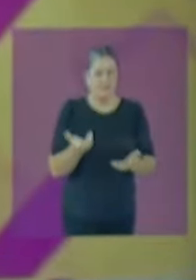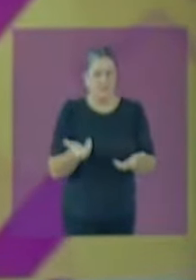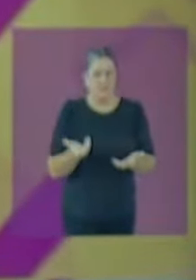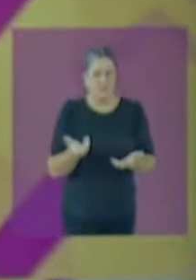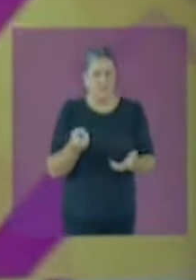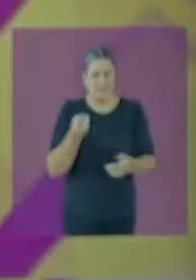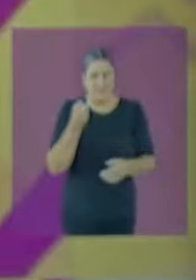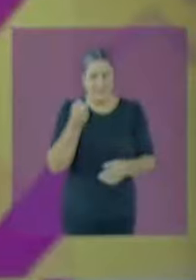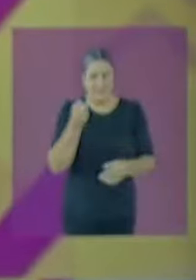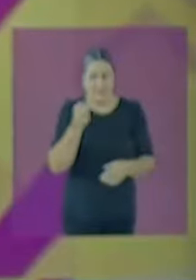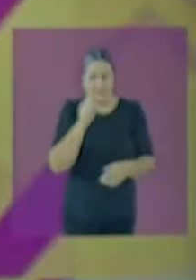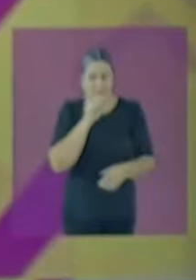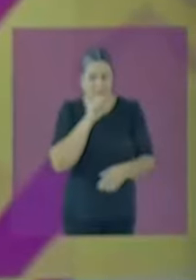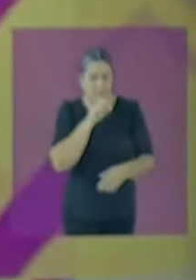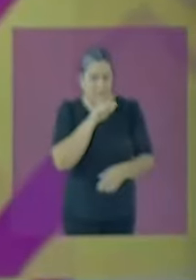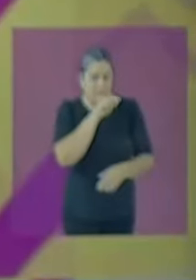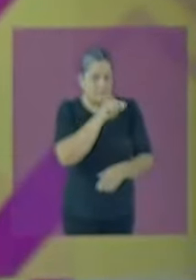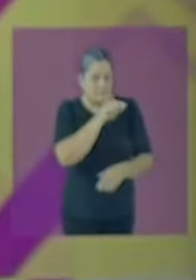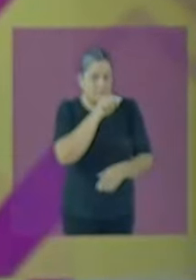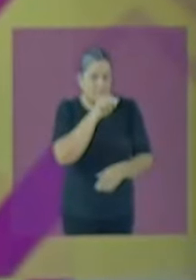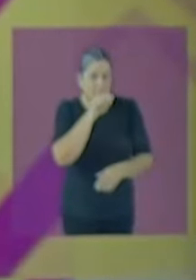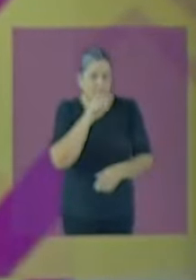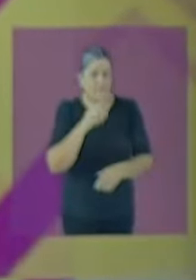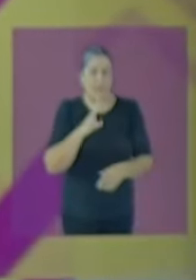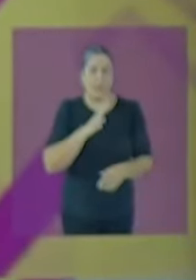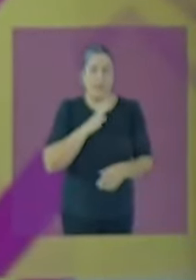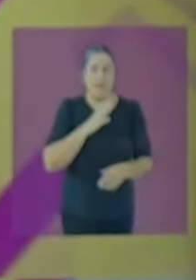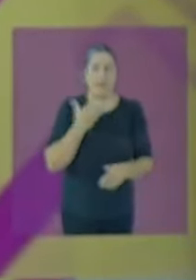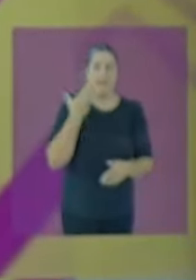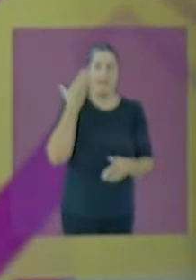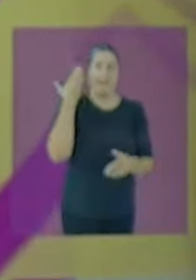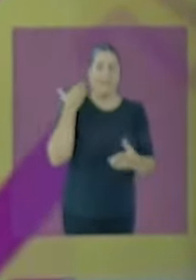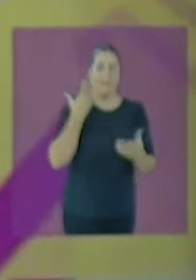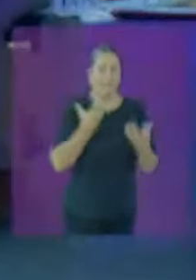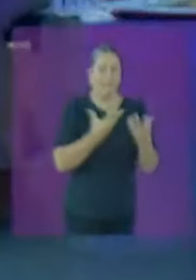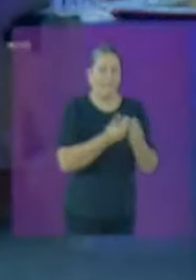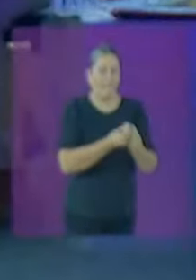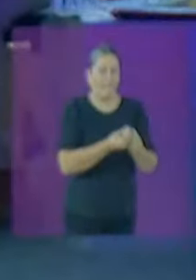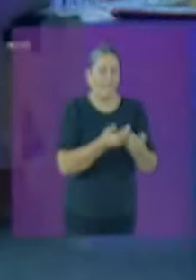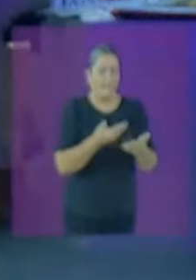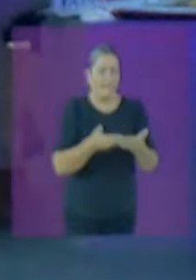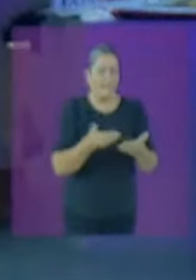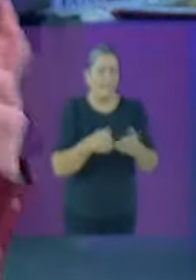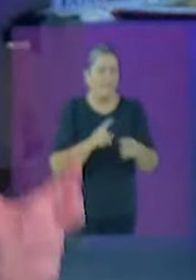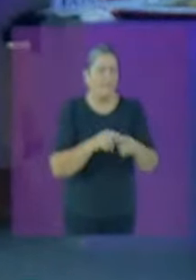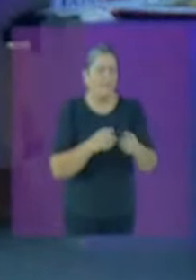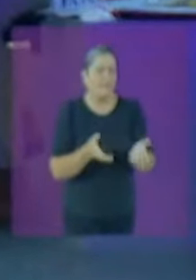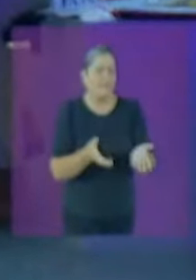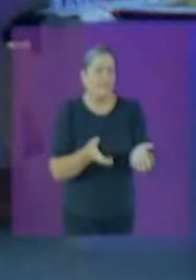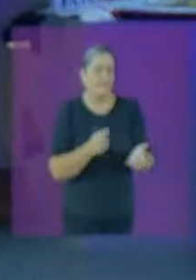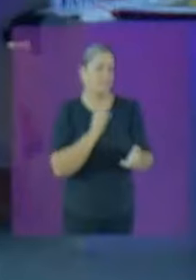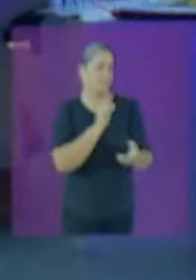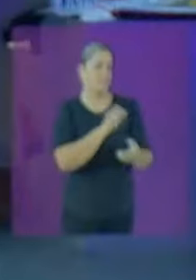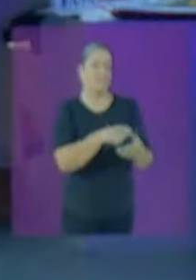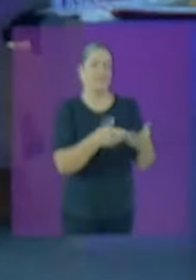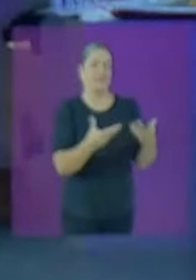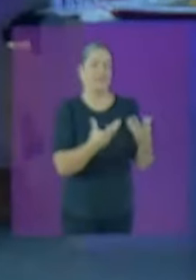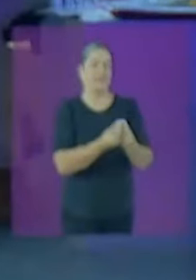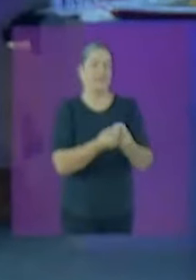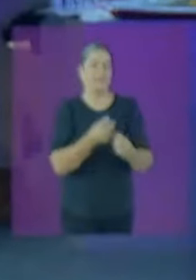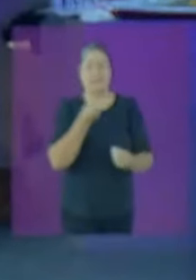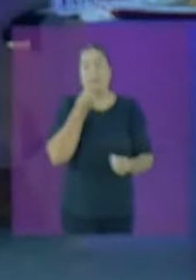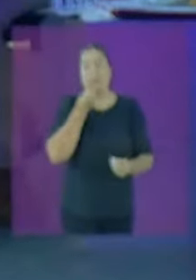transparencia, revisión de todos los procesos en la Administración Pública Federal, incluso teniendo un acuerdo nacional con los estados y los